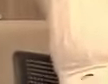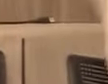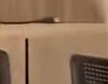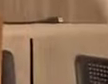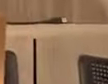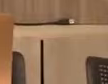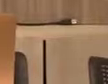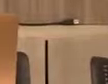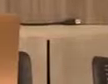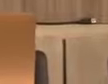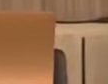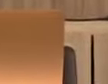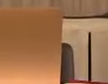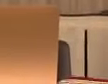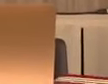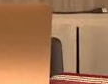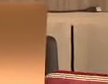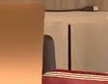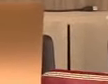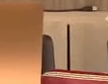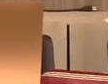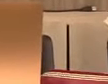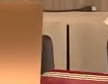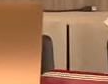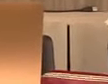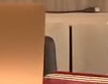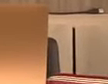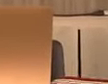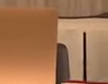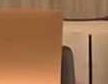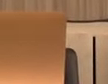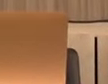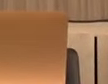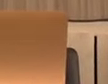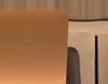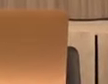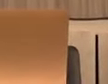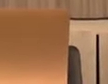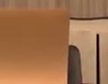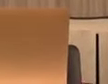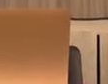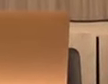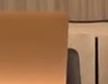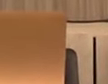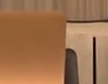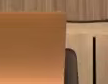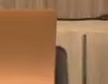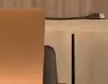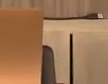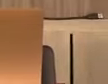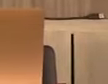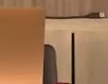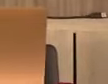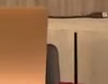nivel país y estamos trabajando nosotros con el Ministerio de Salud para evaluar, hacer esa revisión pormenorizada. Con